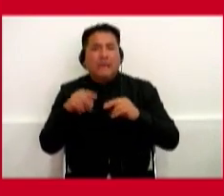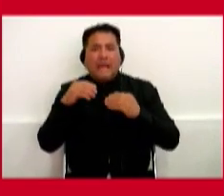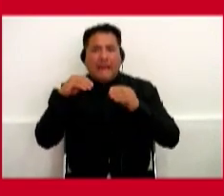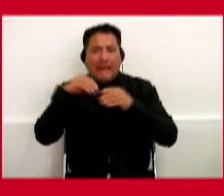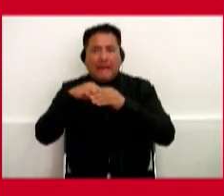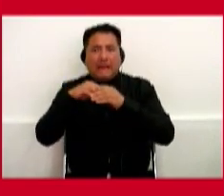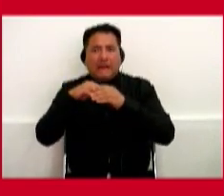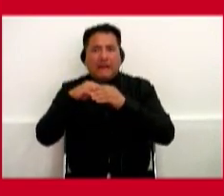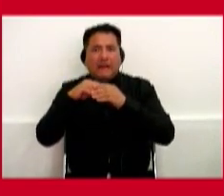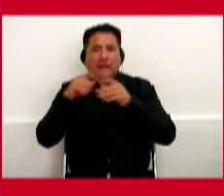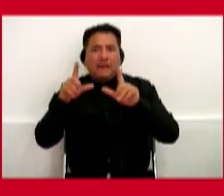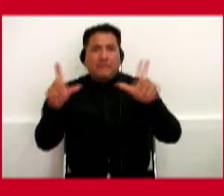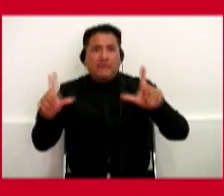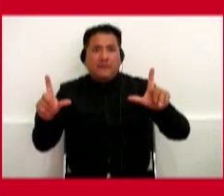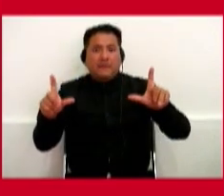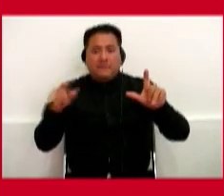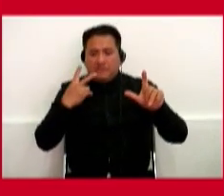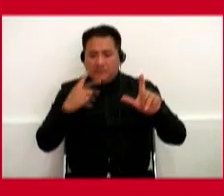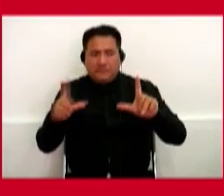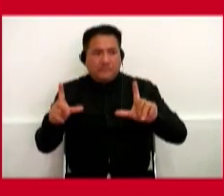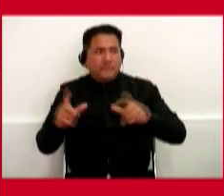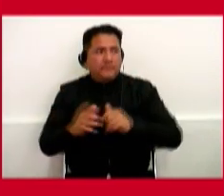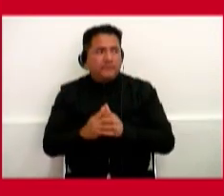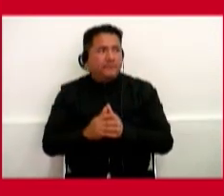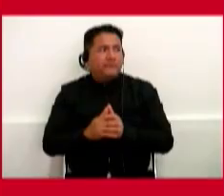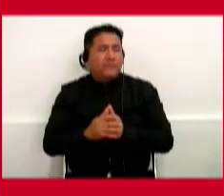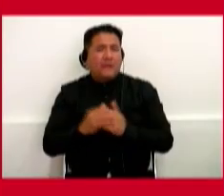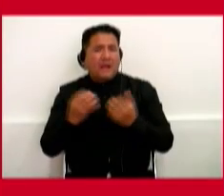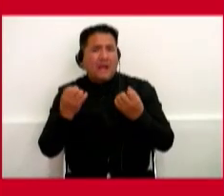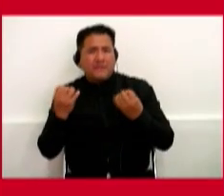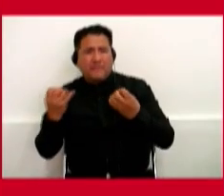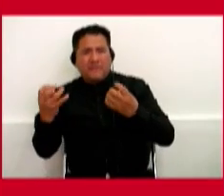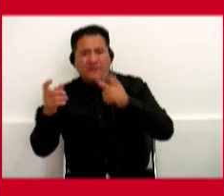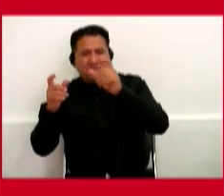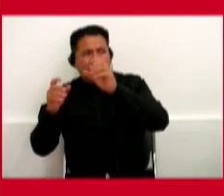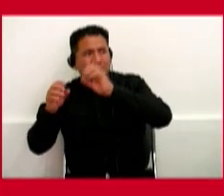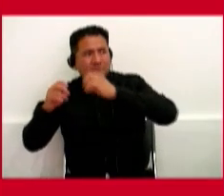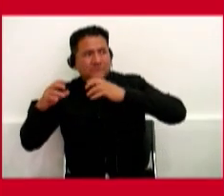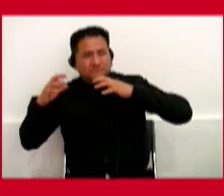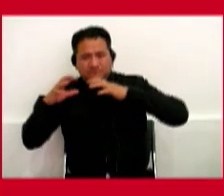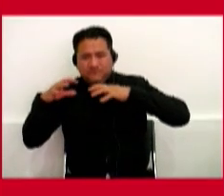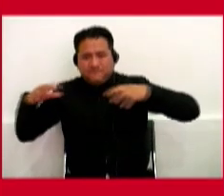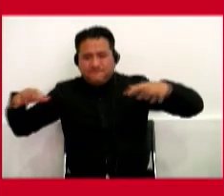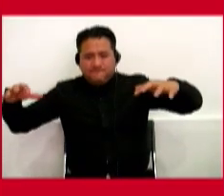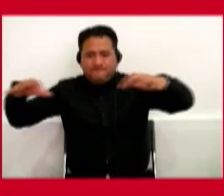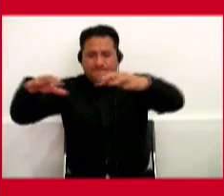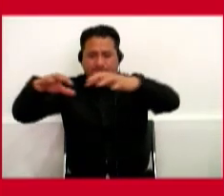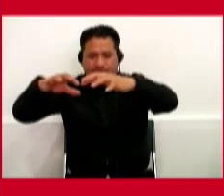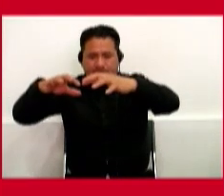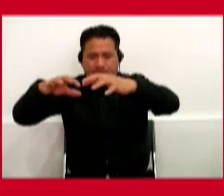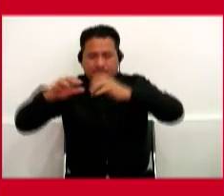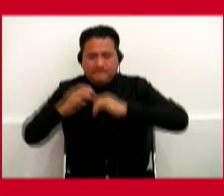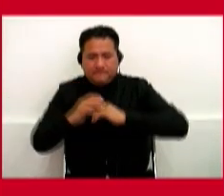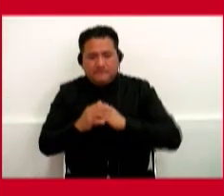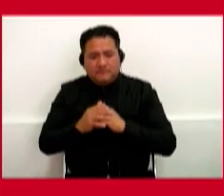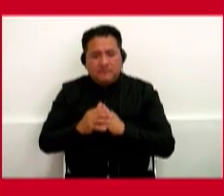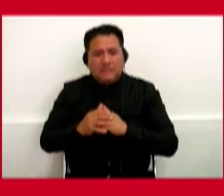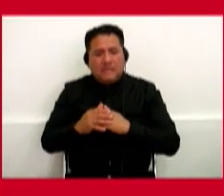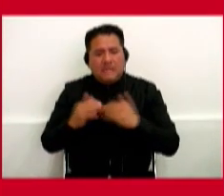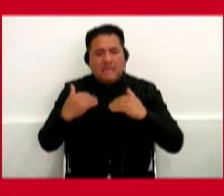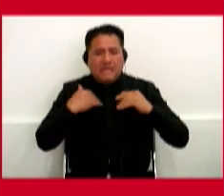ver diferentes poblaciones de resultados en los cuales cuando uno hace un ejercicio integrado tienes un máximo que son los marcados en